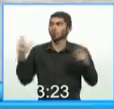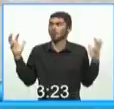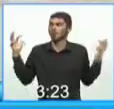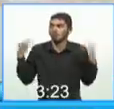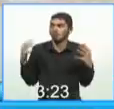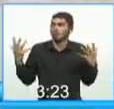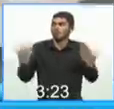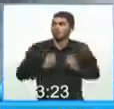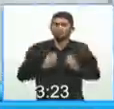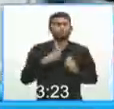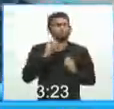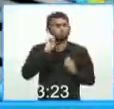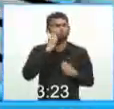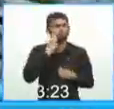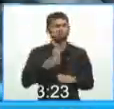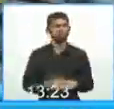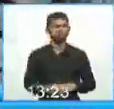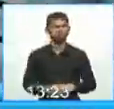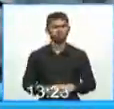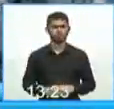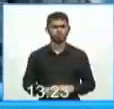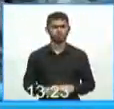recibir el apoyo de todos